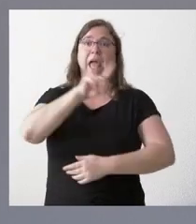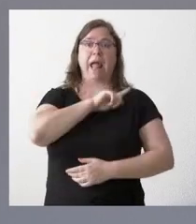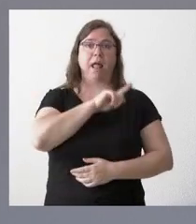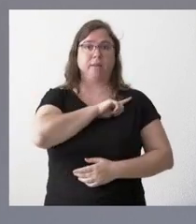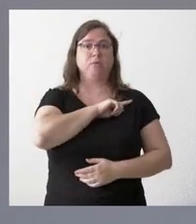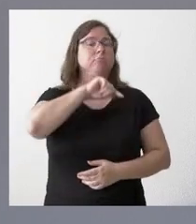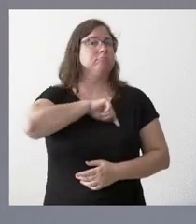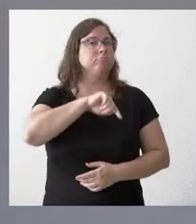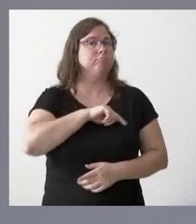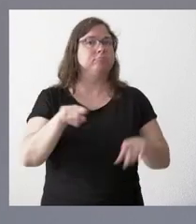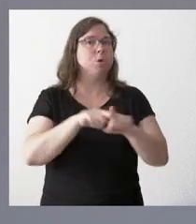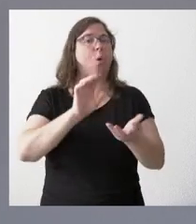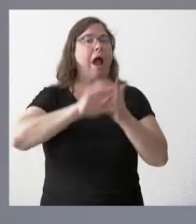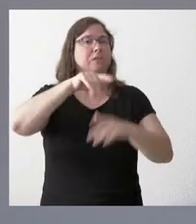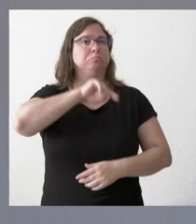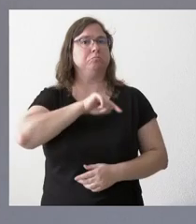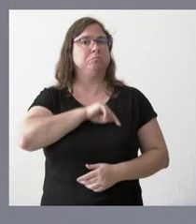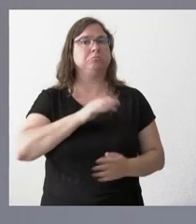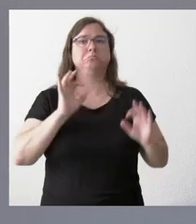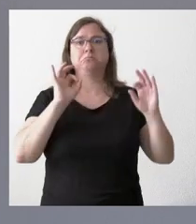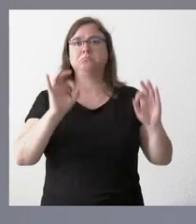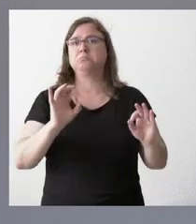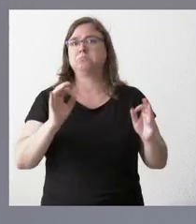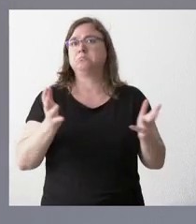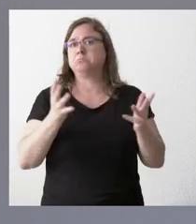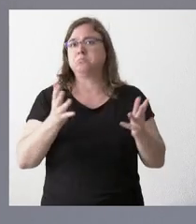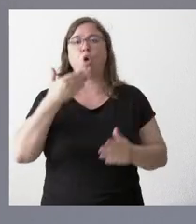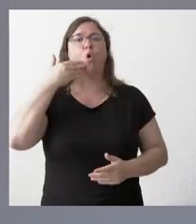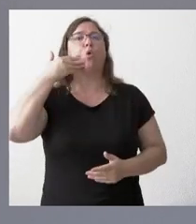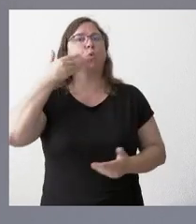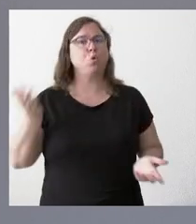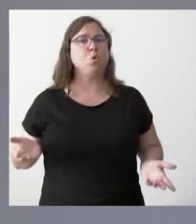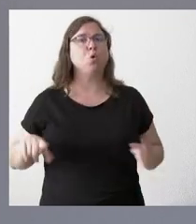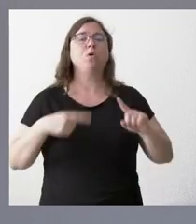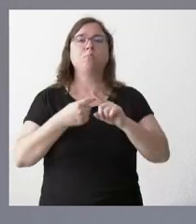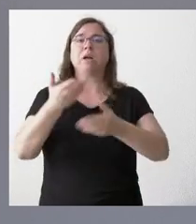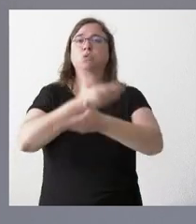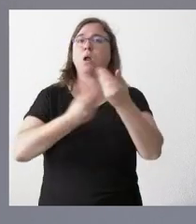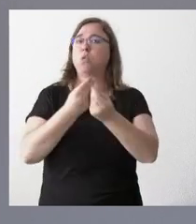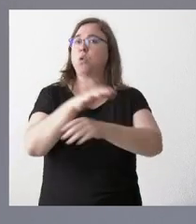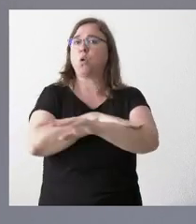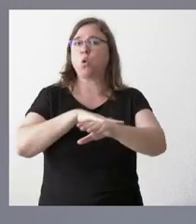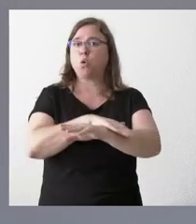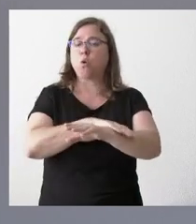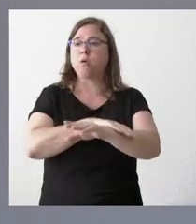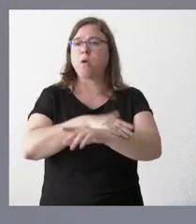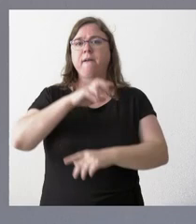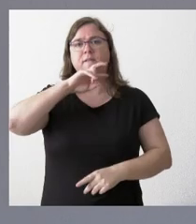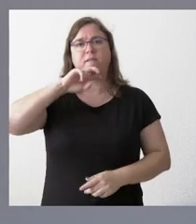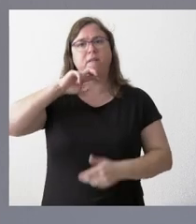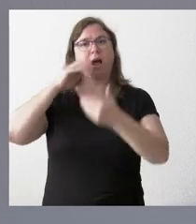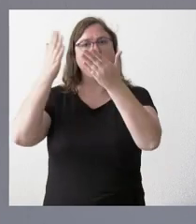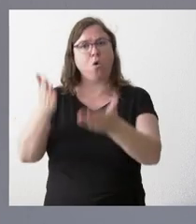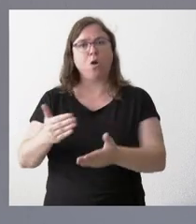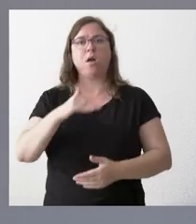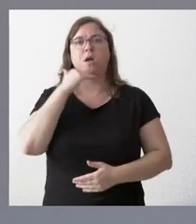motivo para Castilla y León de orgullo y de colaboración con el Gobierno y de poner en valor algo de lo